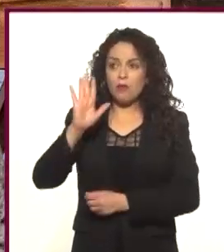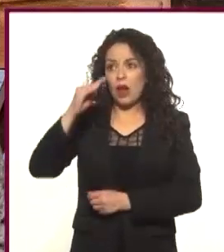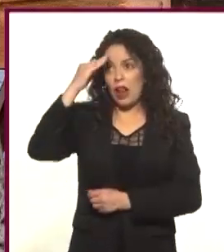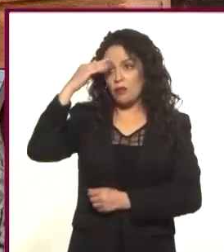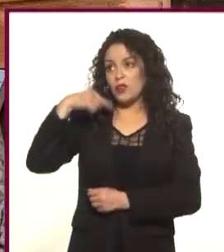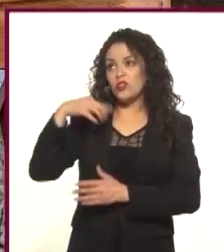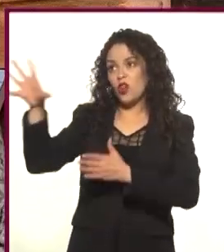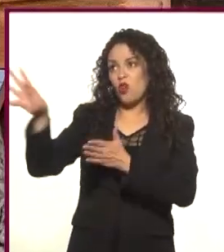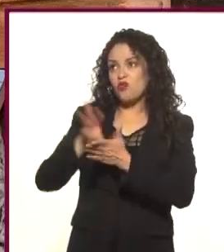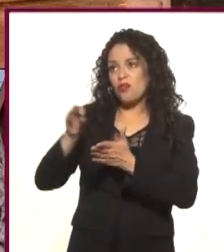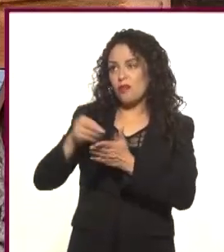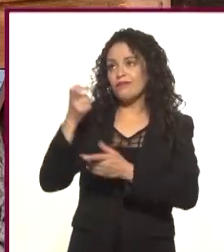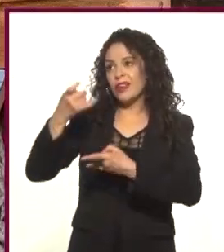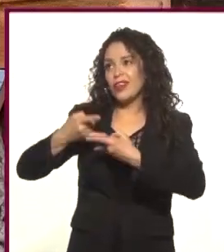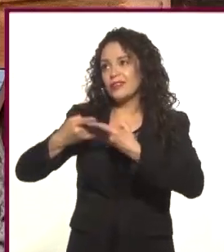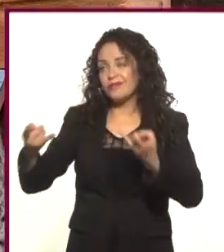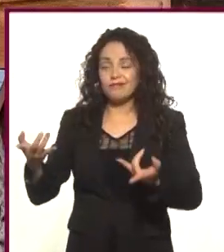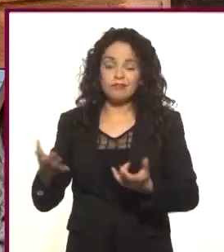estaba copiando.